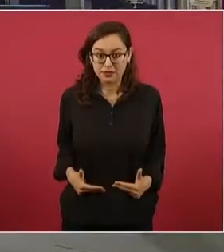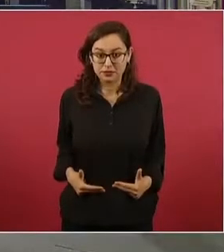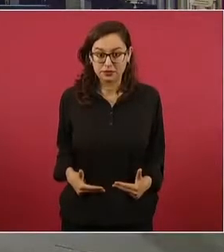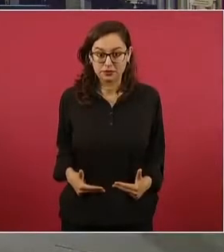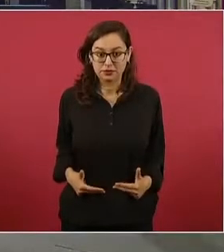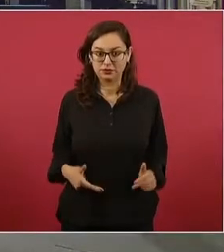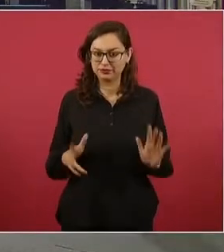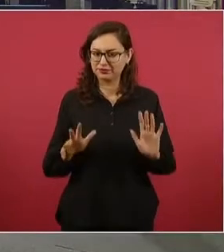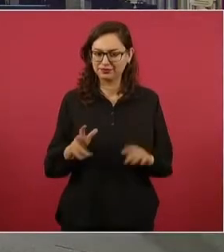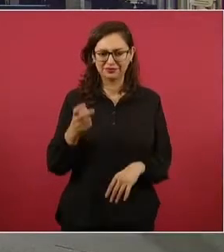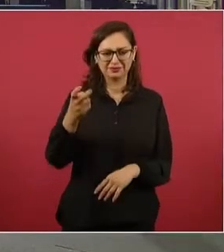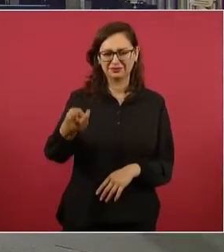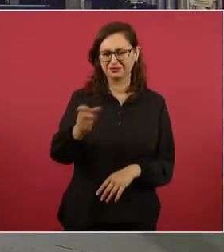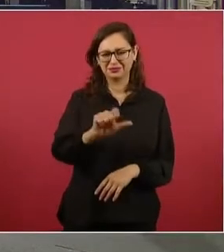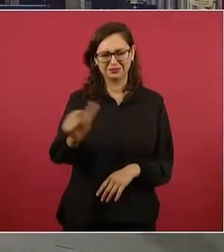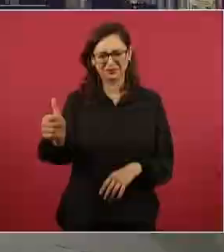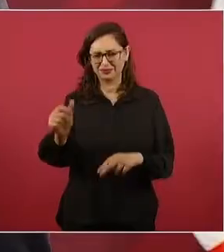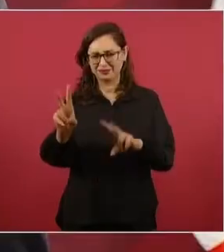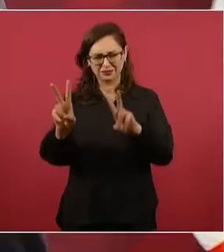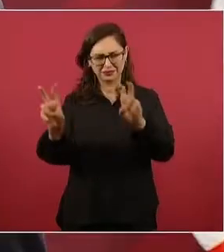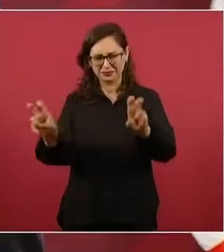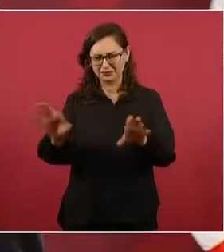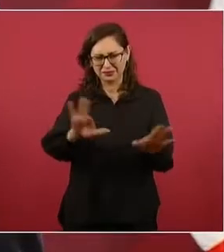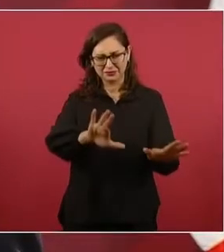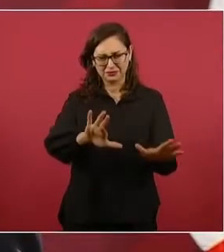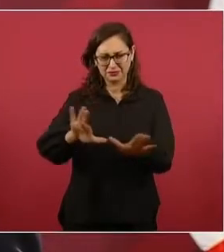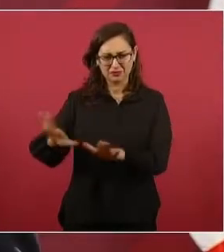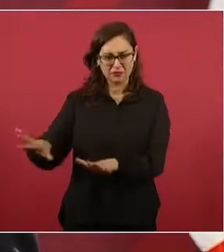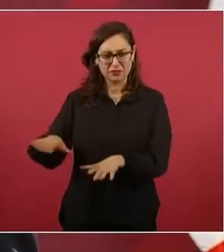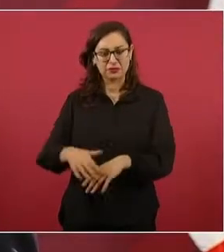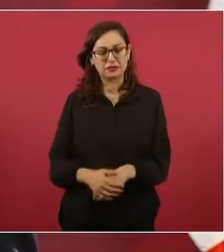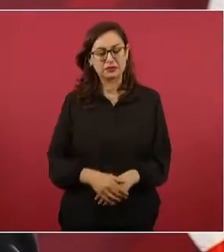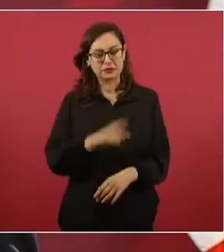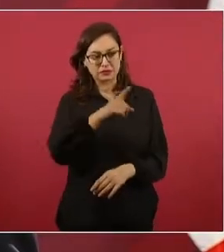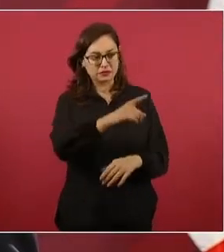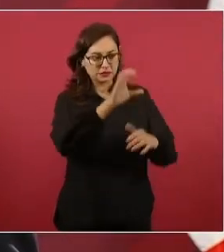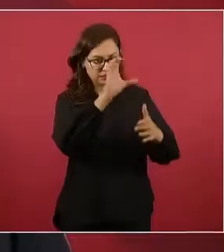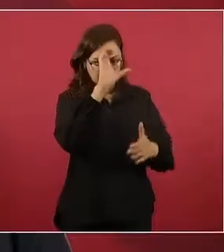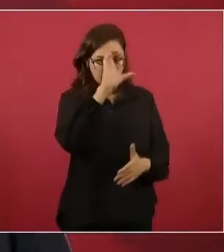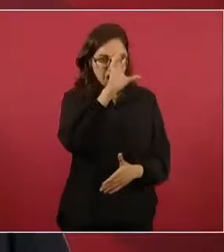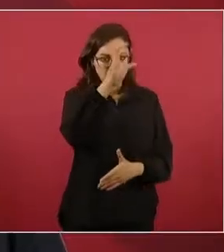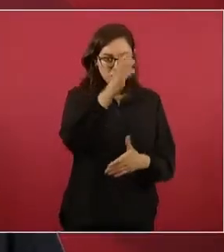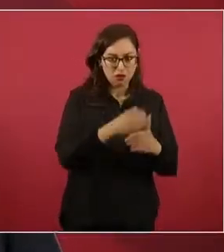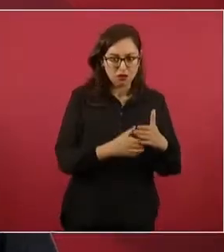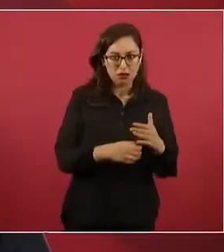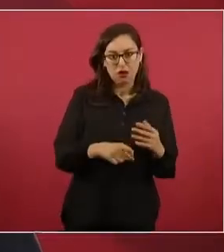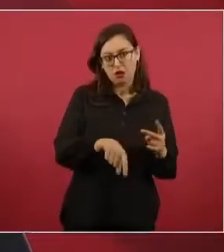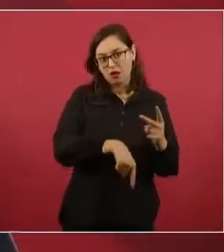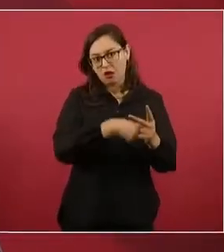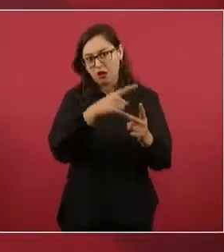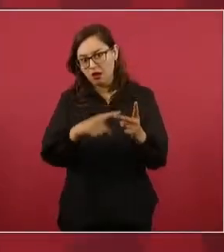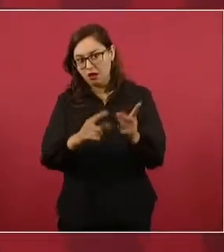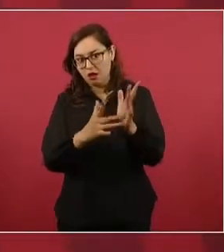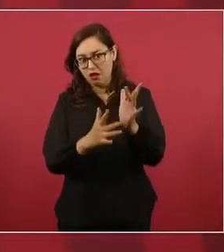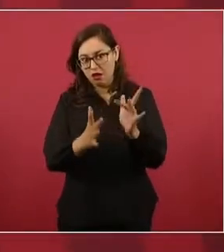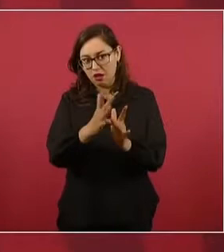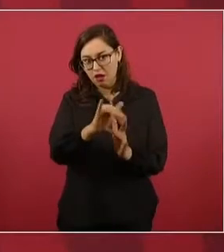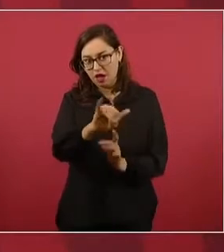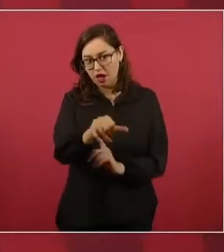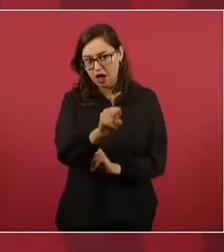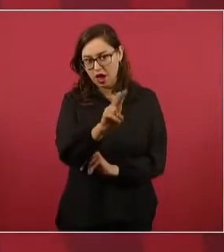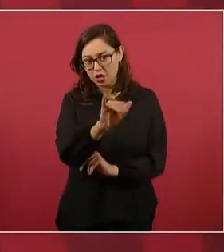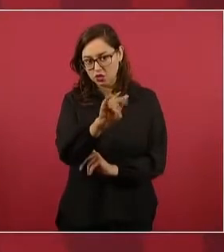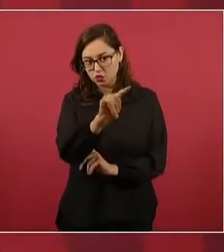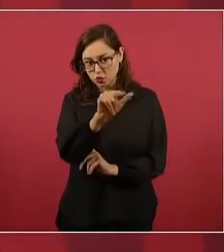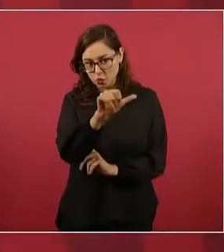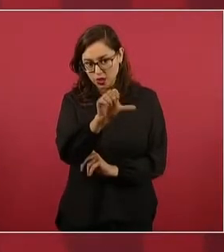Ese es otro asunto. Pero lo que ellos plantean de que se debe